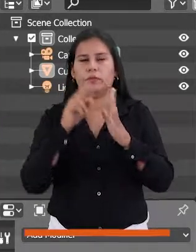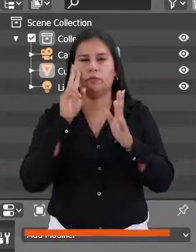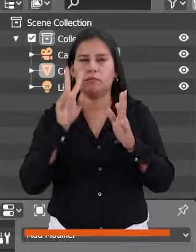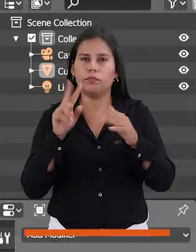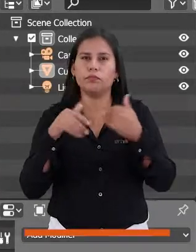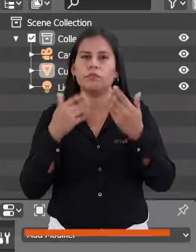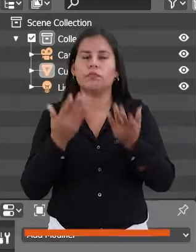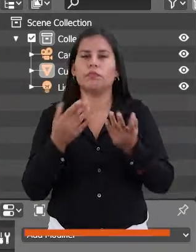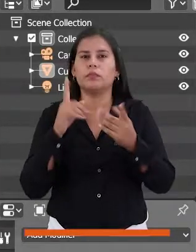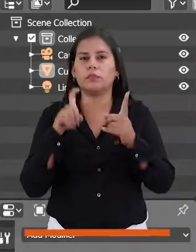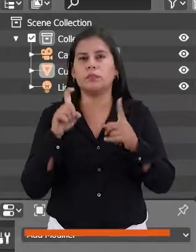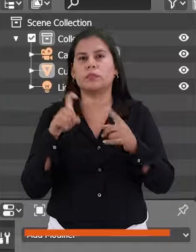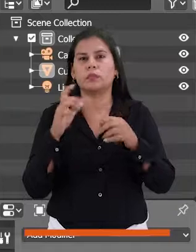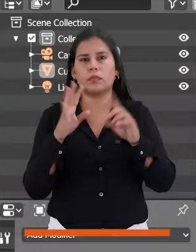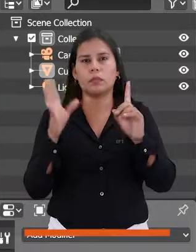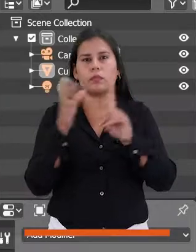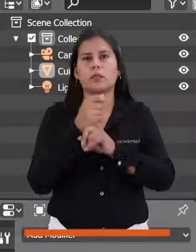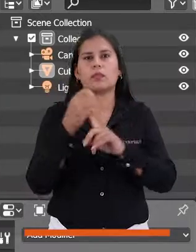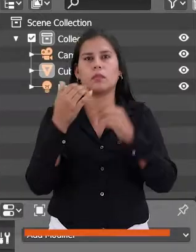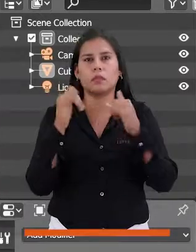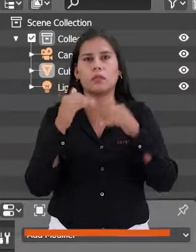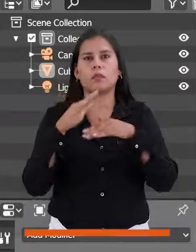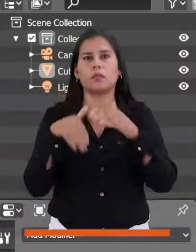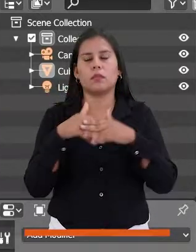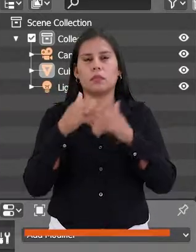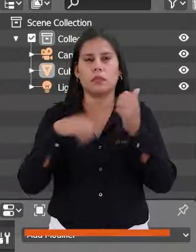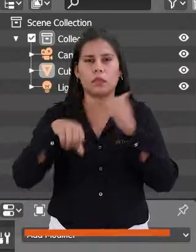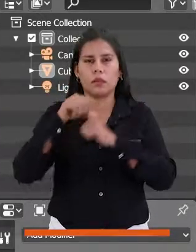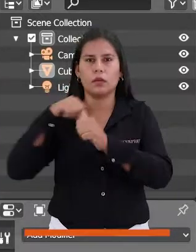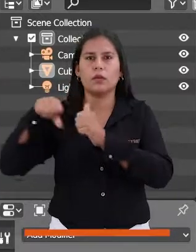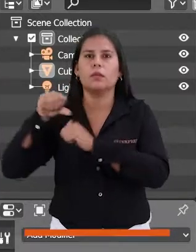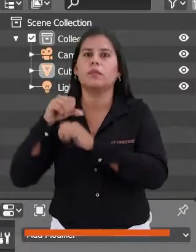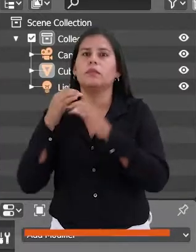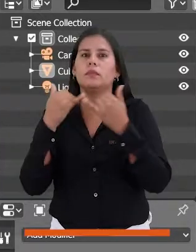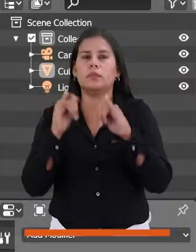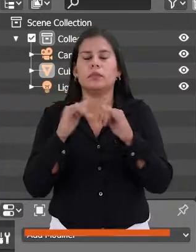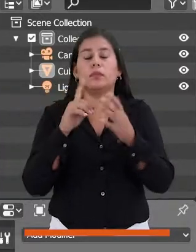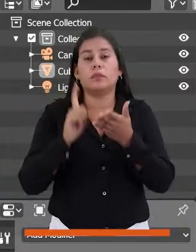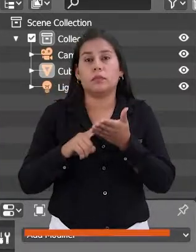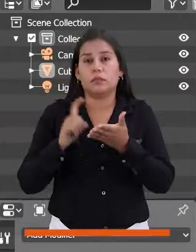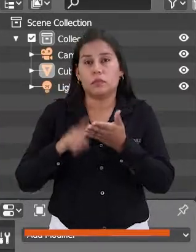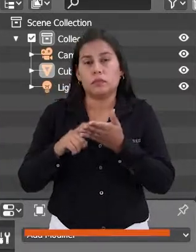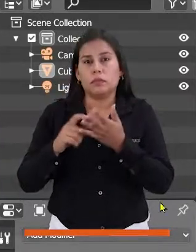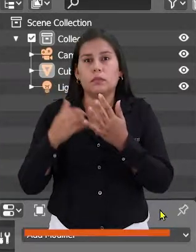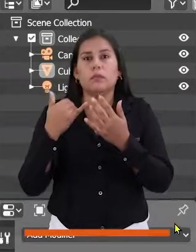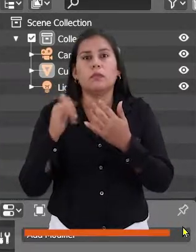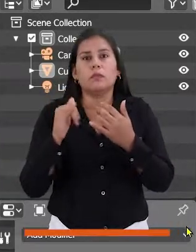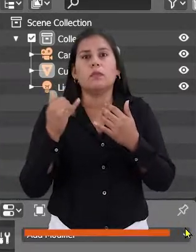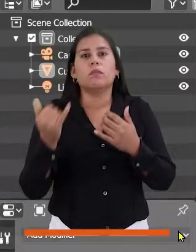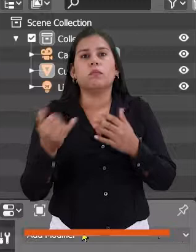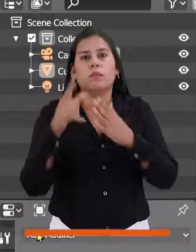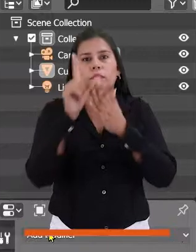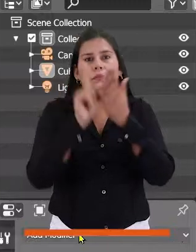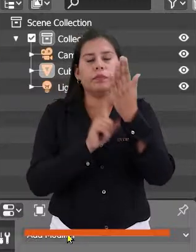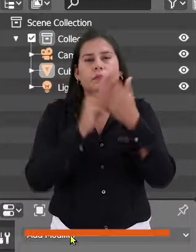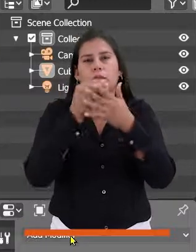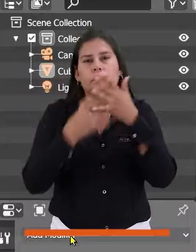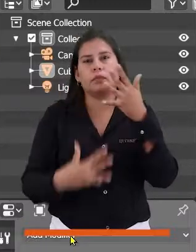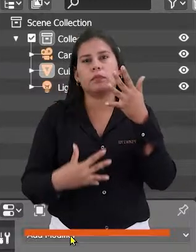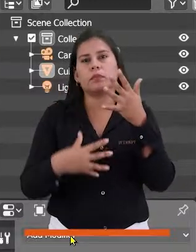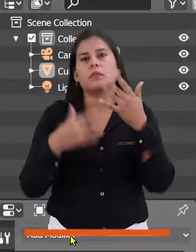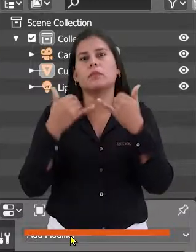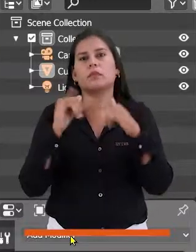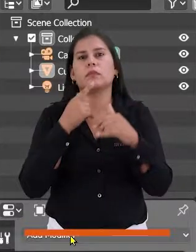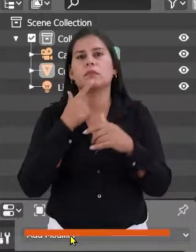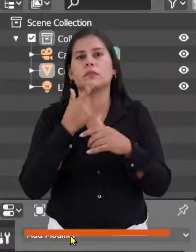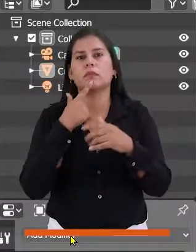es ahí donde vamos a encontrar todos los modificadores. Si hacemos clic sobre él, nos va a aparecer una lista